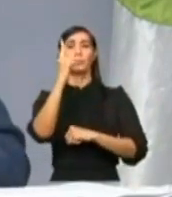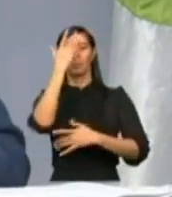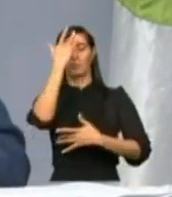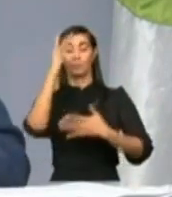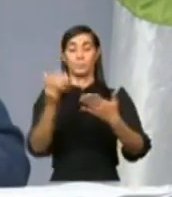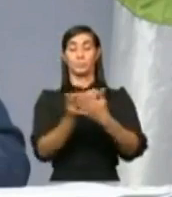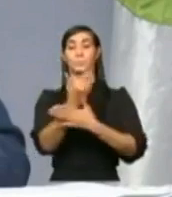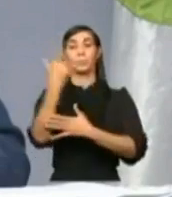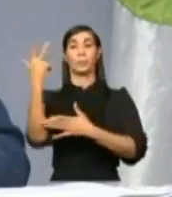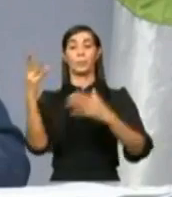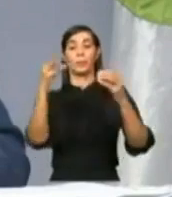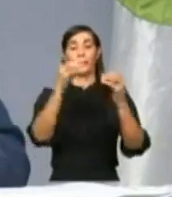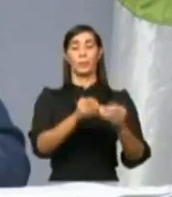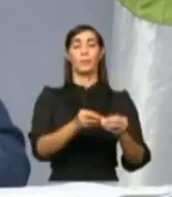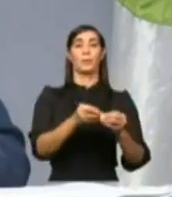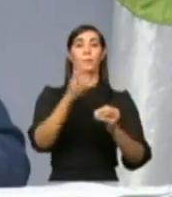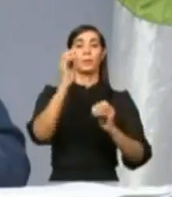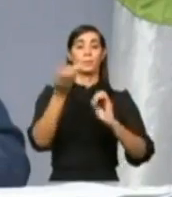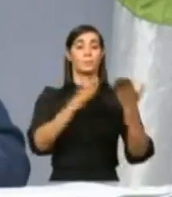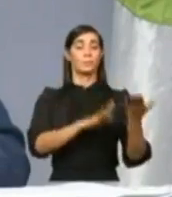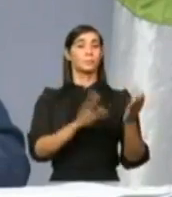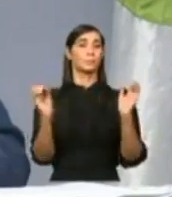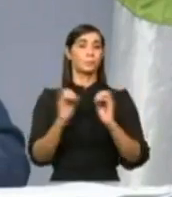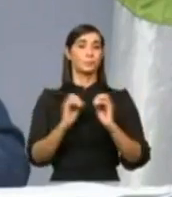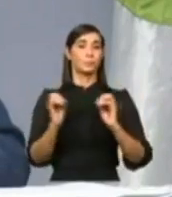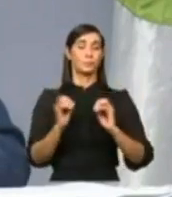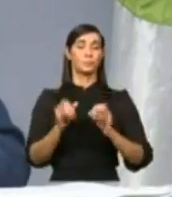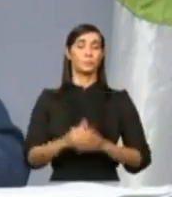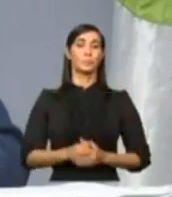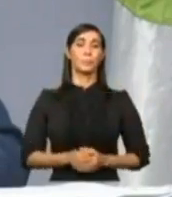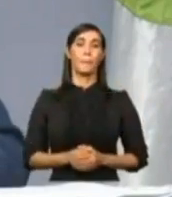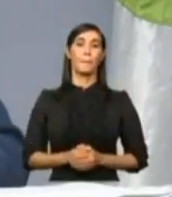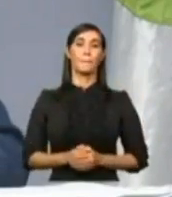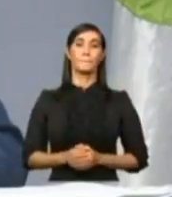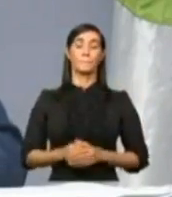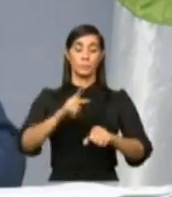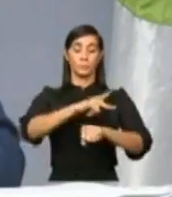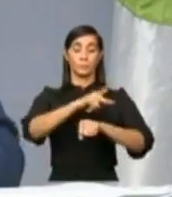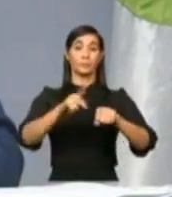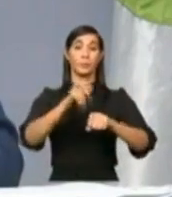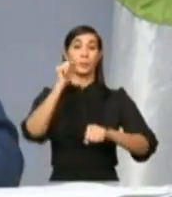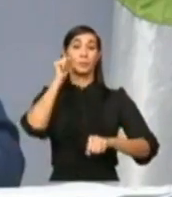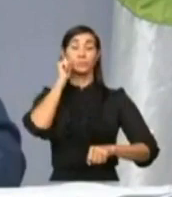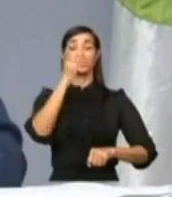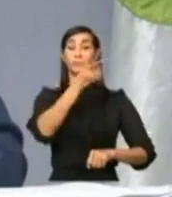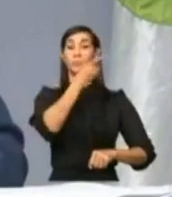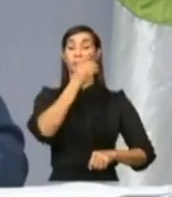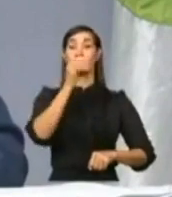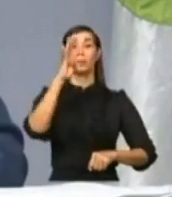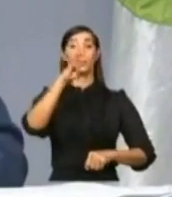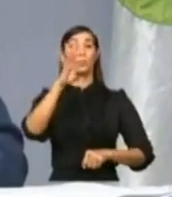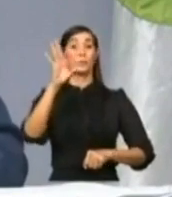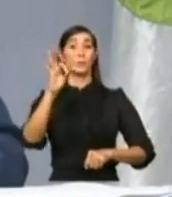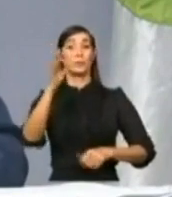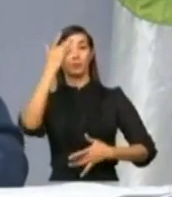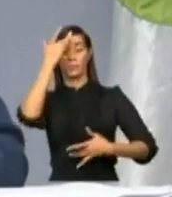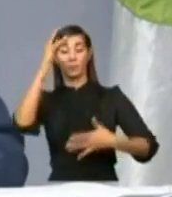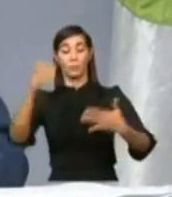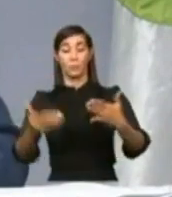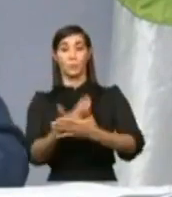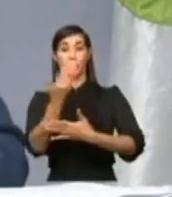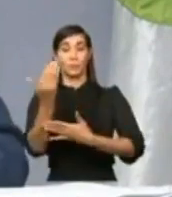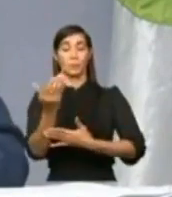3 acumulados, 0 fallecimientos. La provincia de Santo Domingo, 46 casos nuevos,